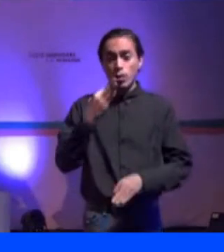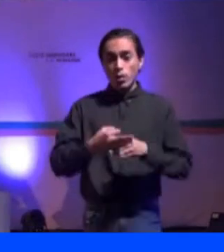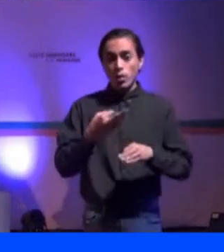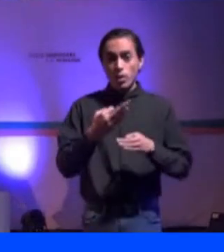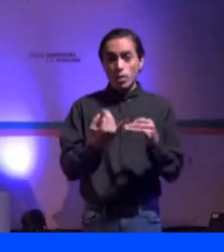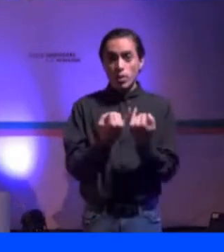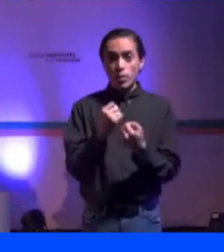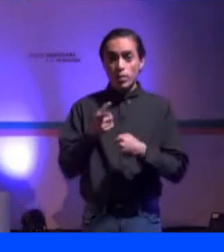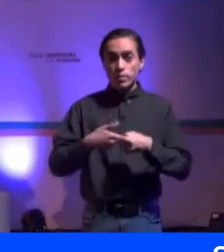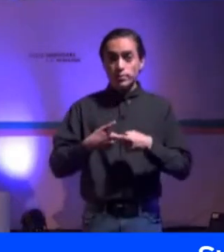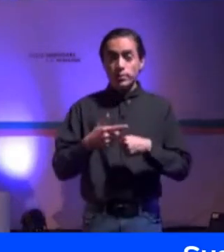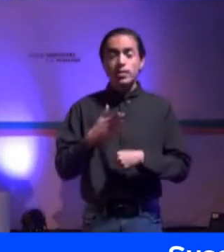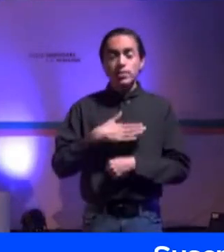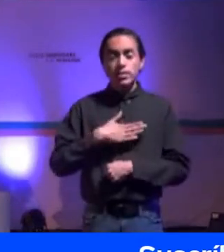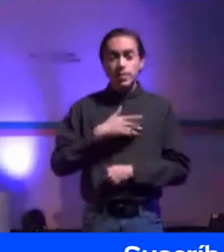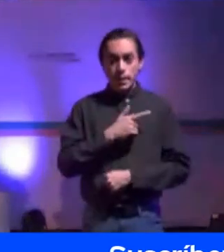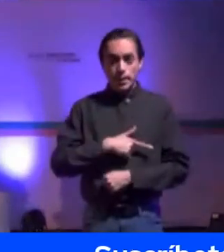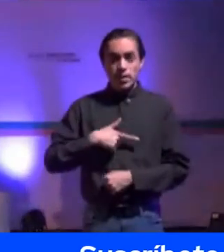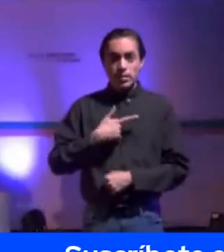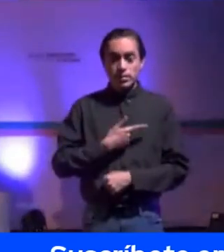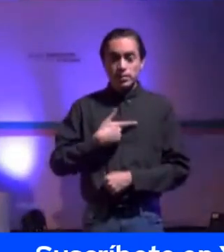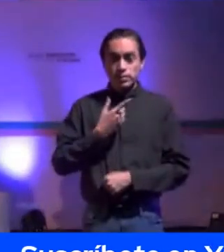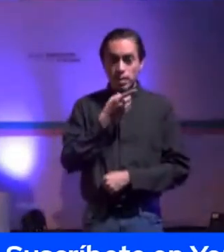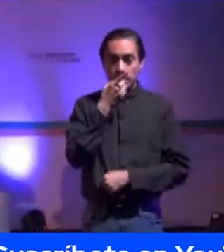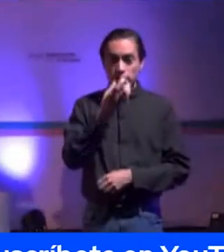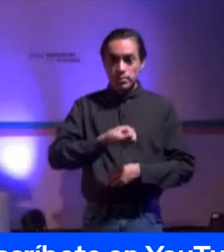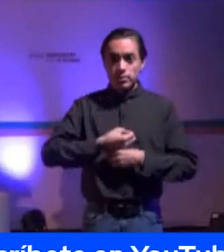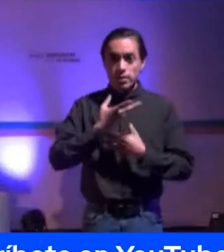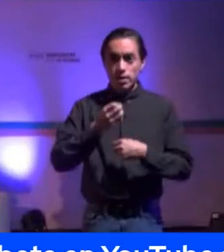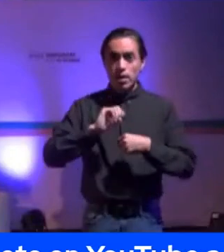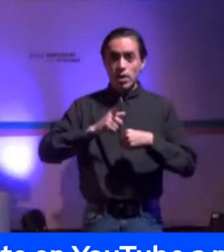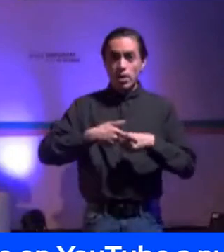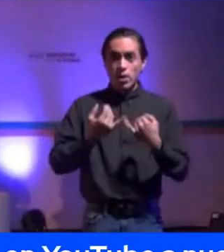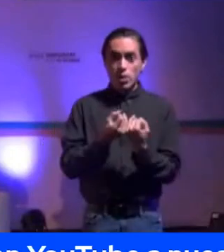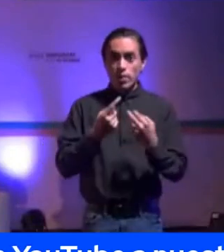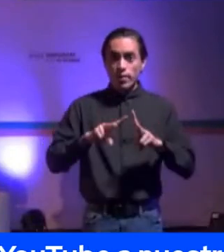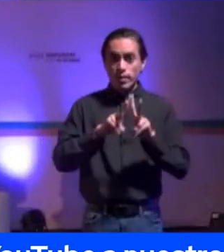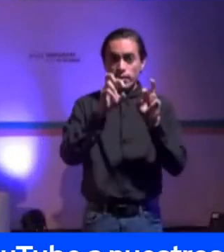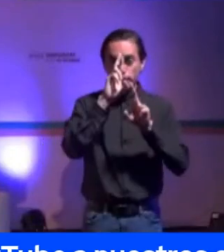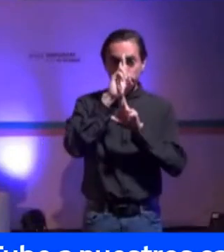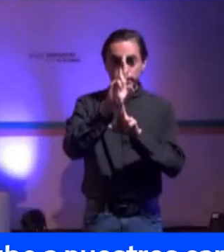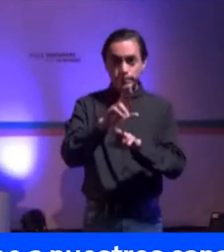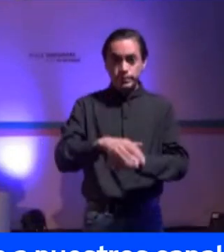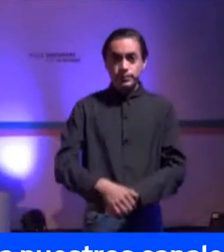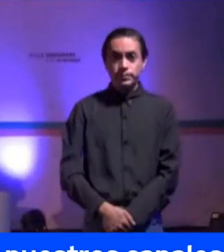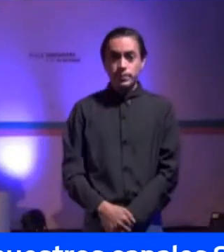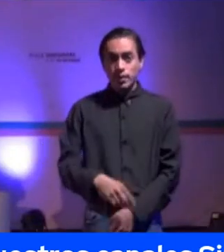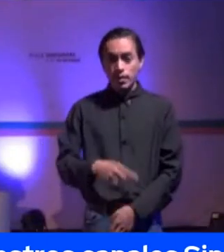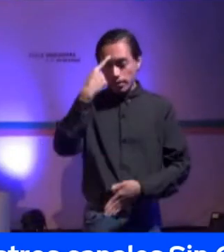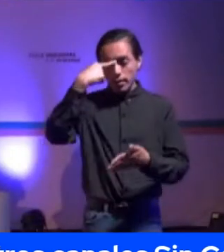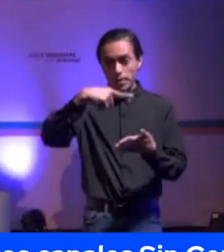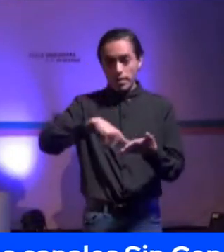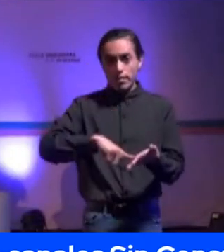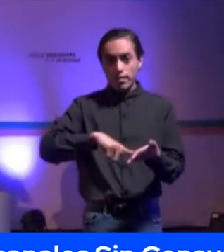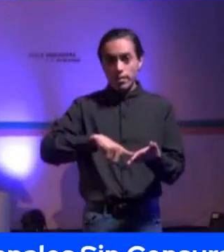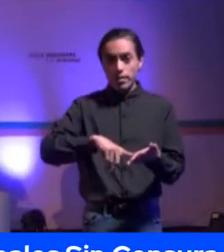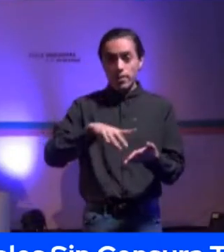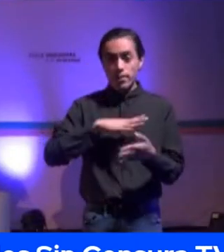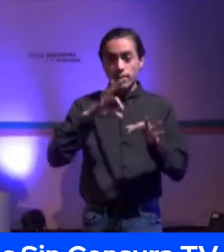pueblo. A mí también me gustaría abonar algo hacia la parte del respeto. Creo que